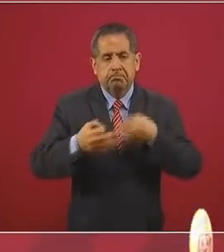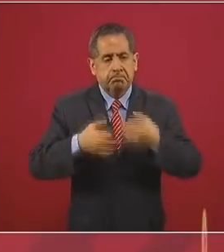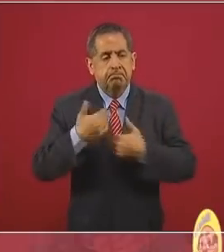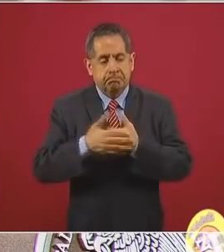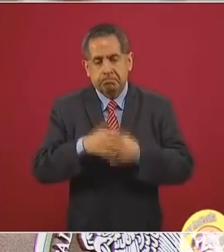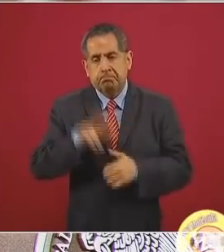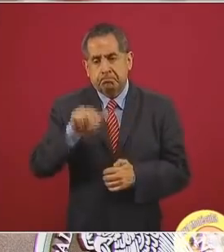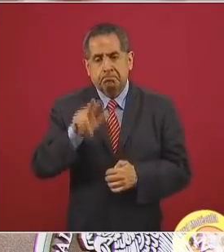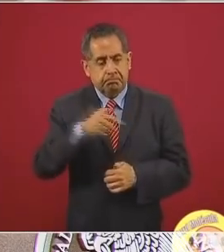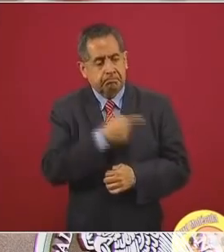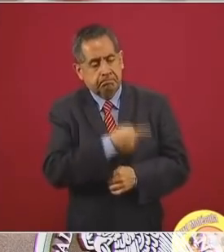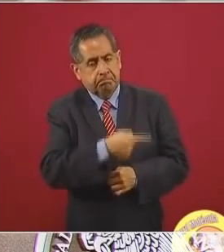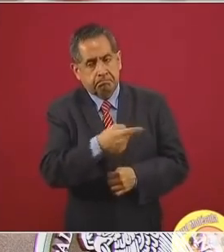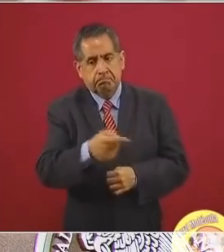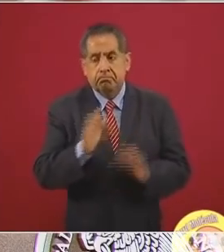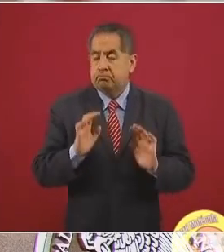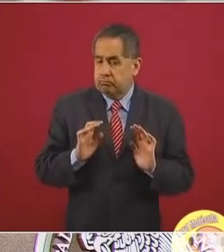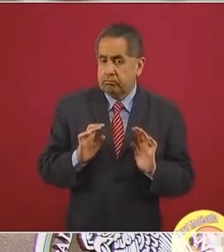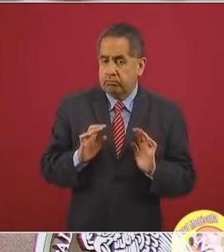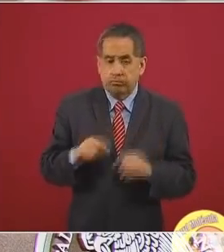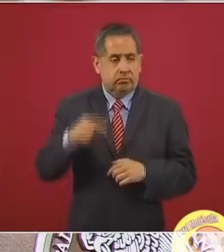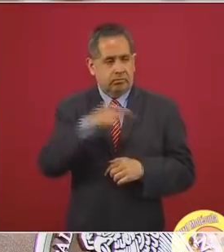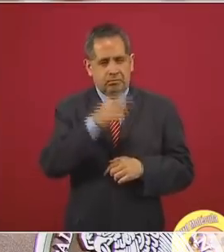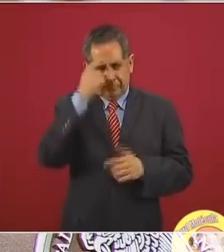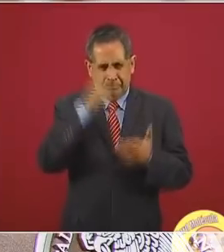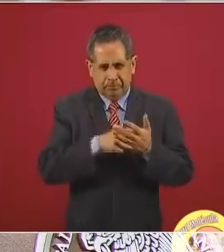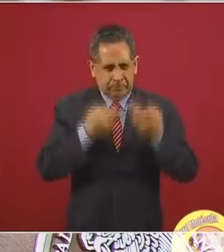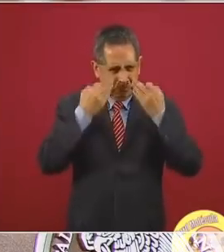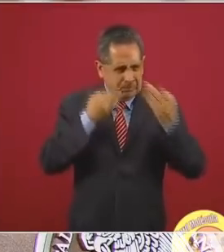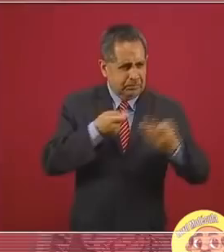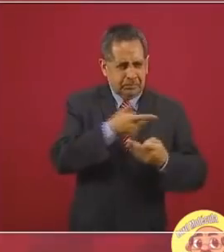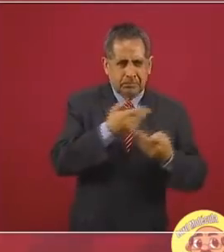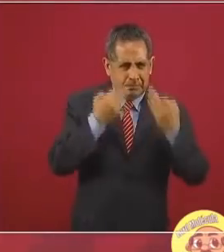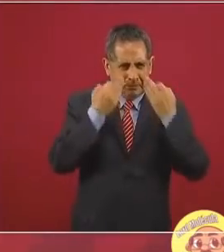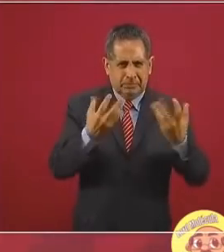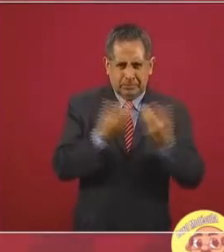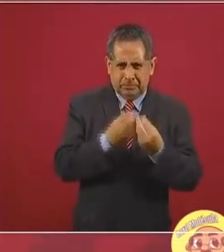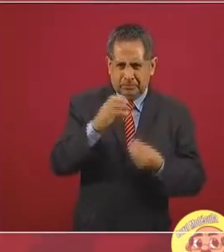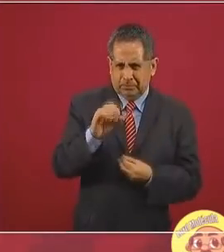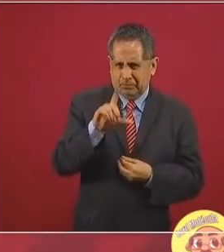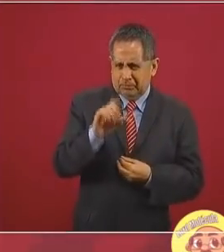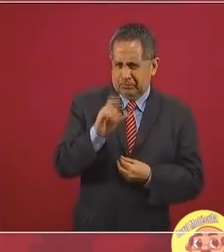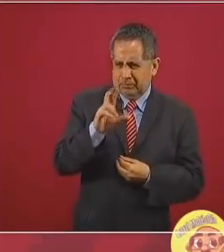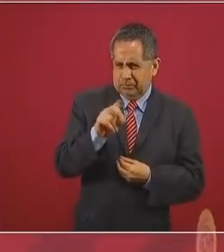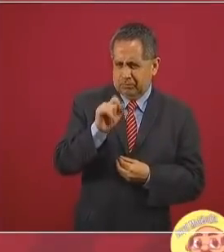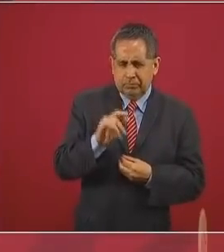Creo que como testigo colaborador